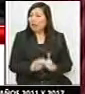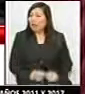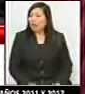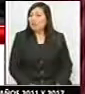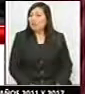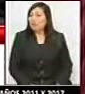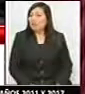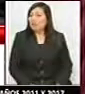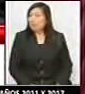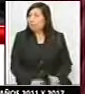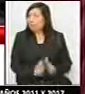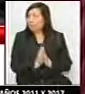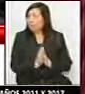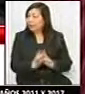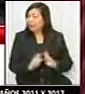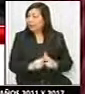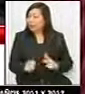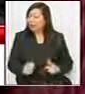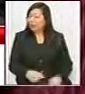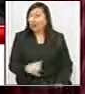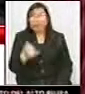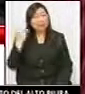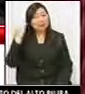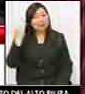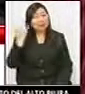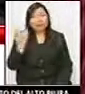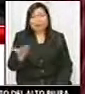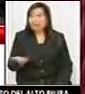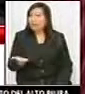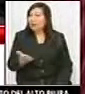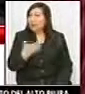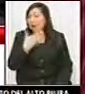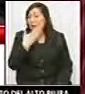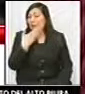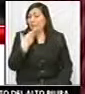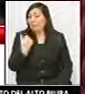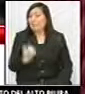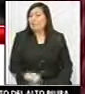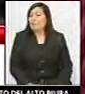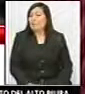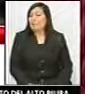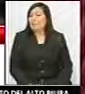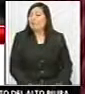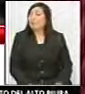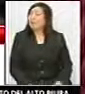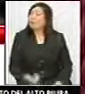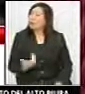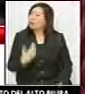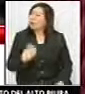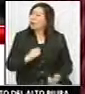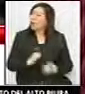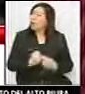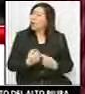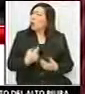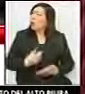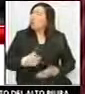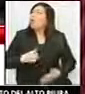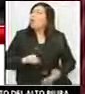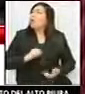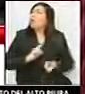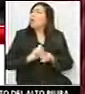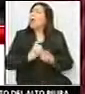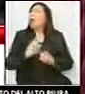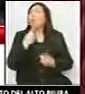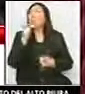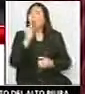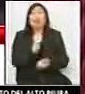permítame por favor, sale con otras ideas, sale mejorado, sale con ganas de ser útil a la sociedad. ¿Cuántos de